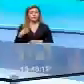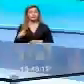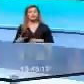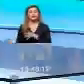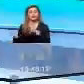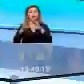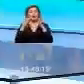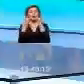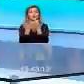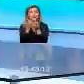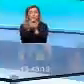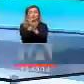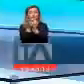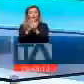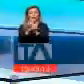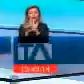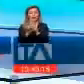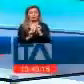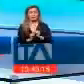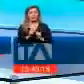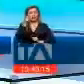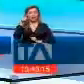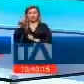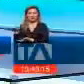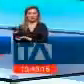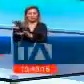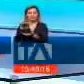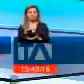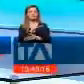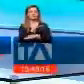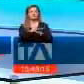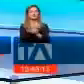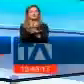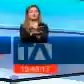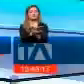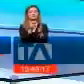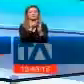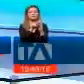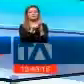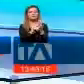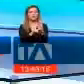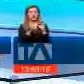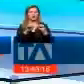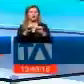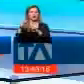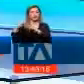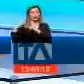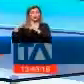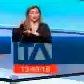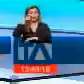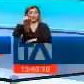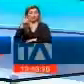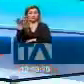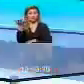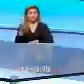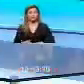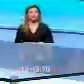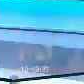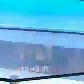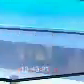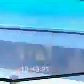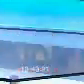Y la Comisión Legislativa de Enmiendas recibió los aportes de la Fiscalía respecto de la enmienda que propone otros requisitos para ocupar ese cargo. Andrea Samaniego